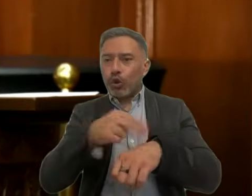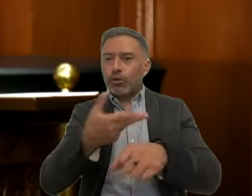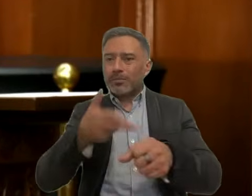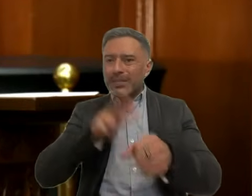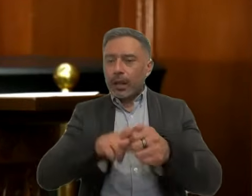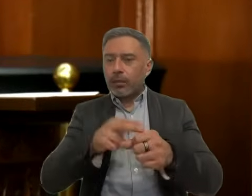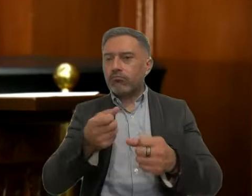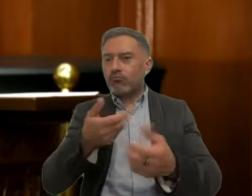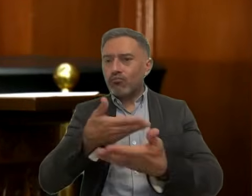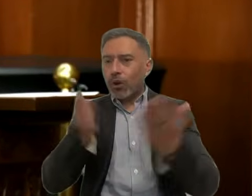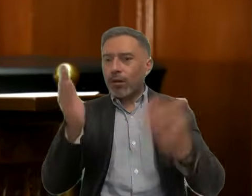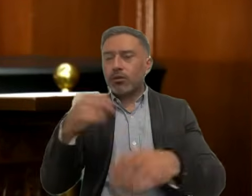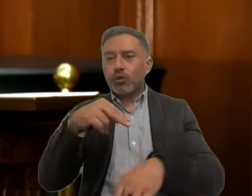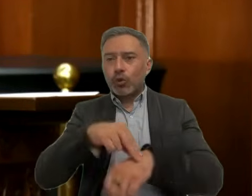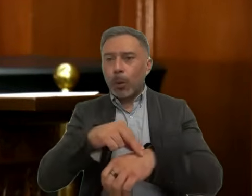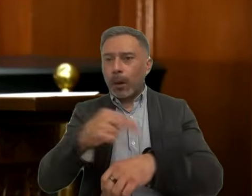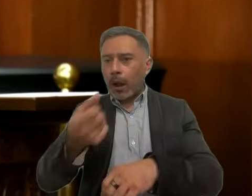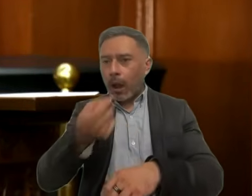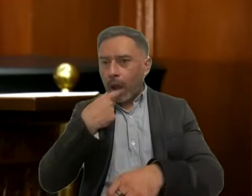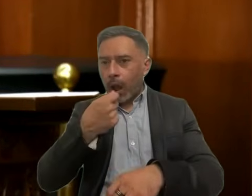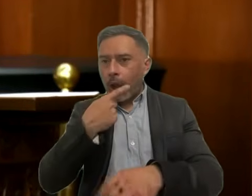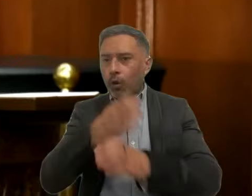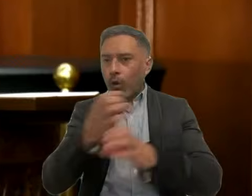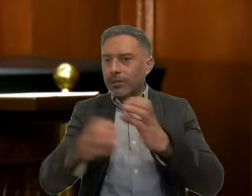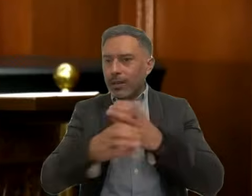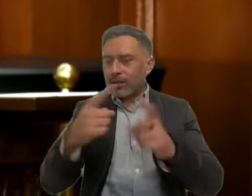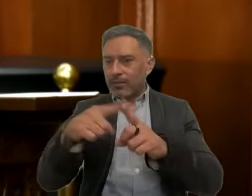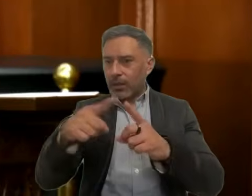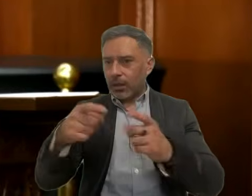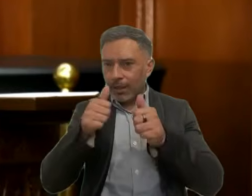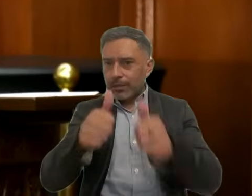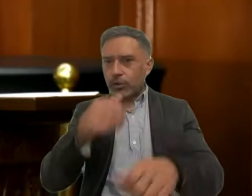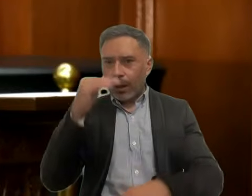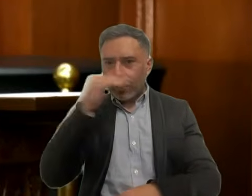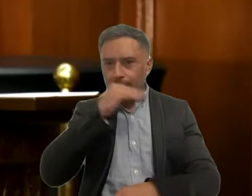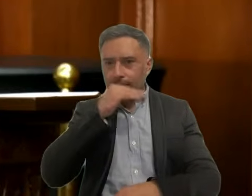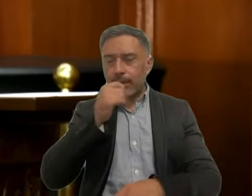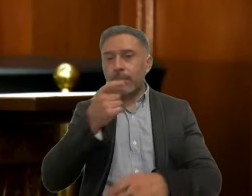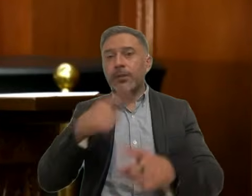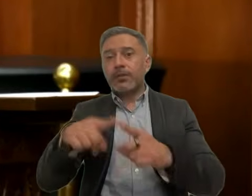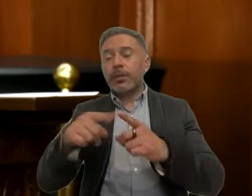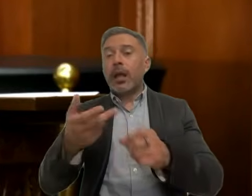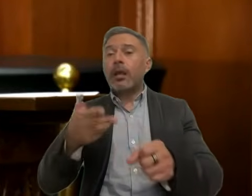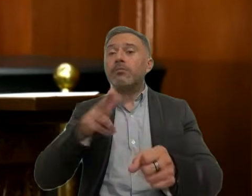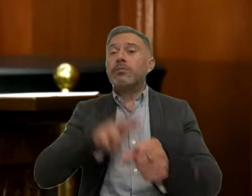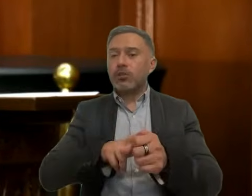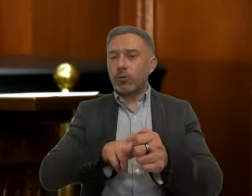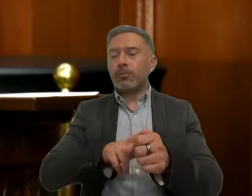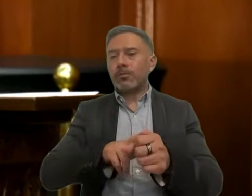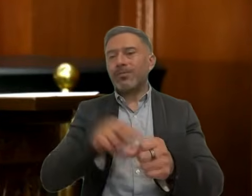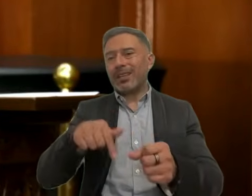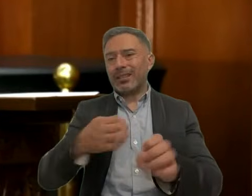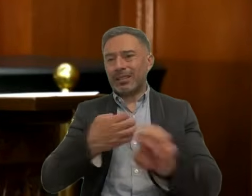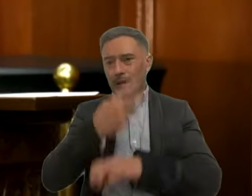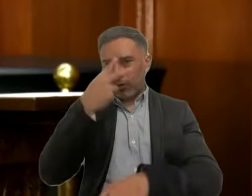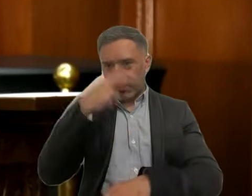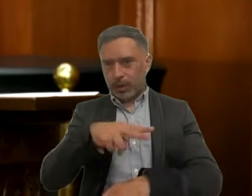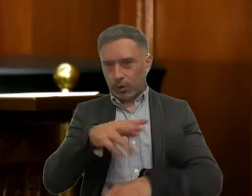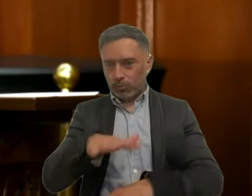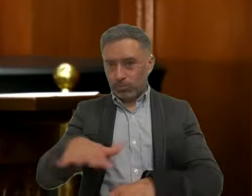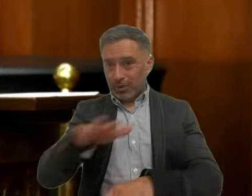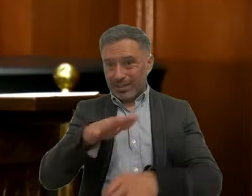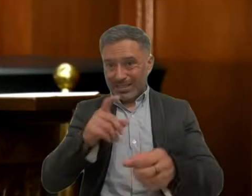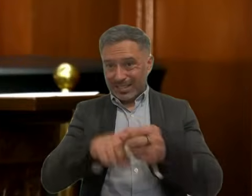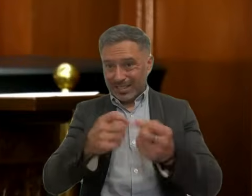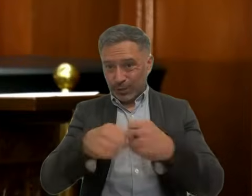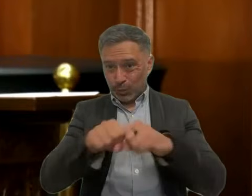medicamentos y demás insumos asociados a las personas sin afiliación a las instituciones de seguridad social en el Estado de México, presentada